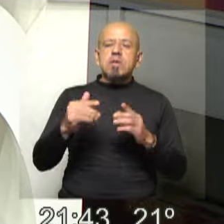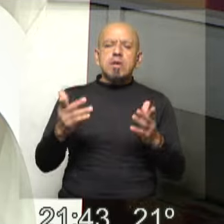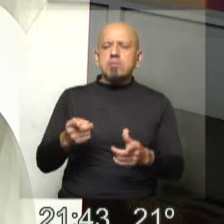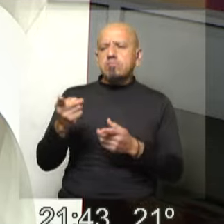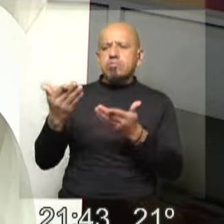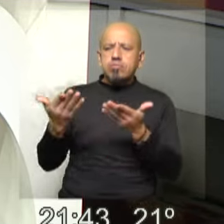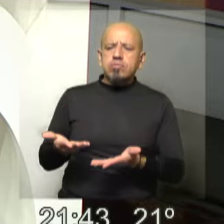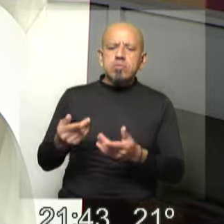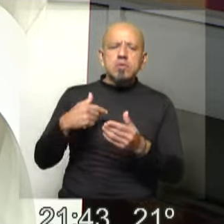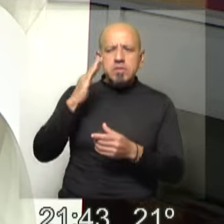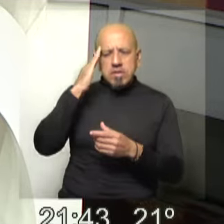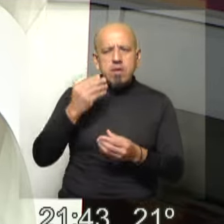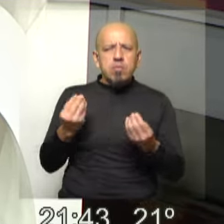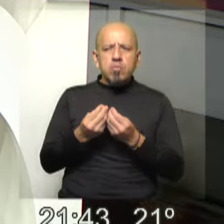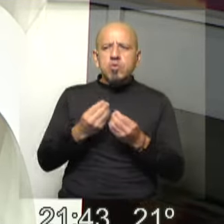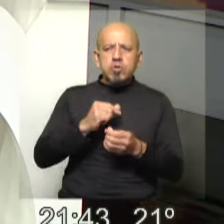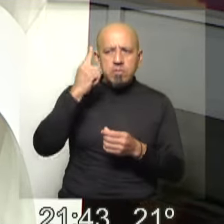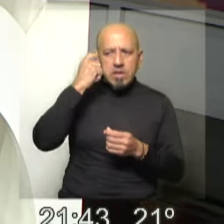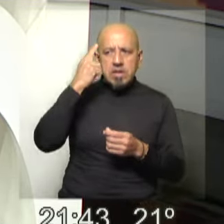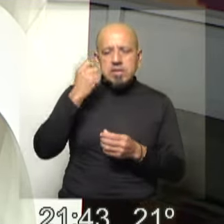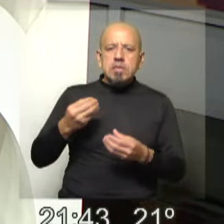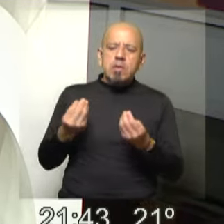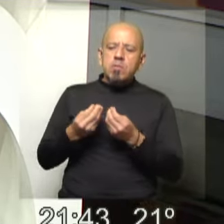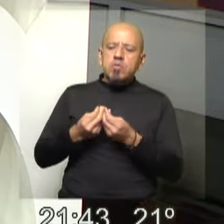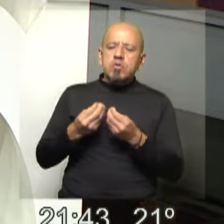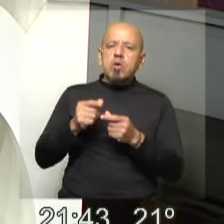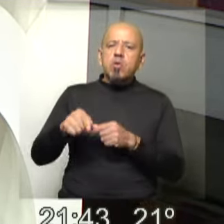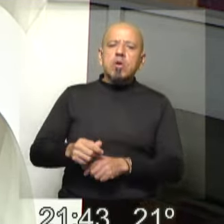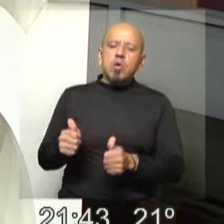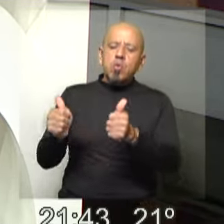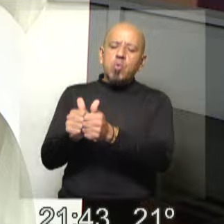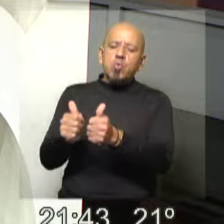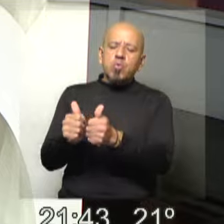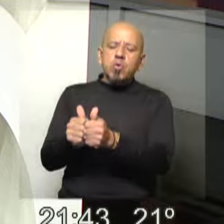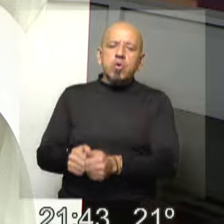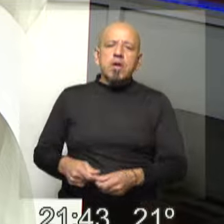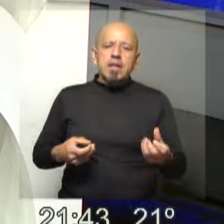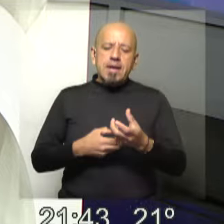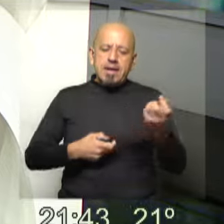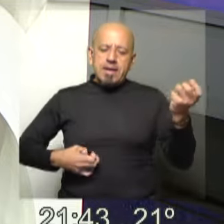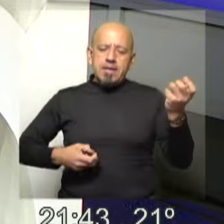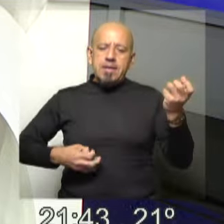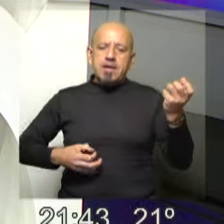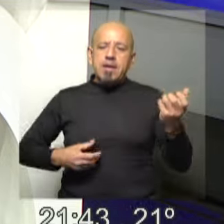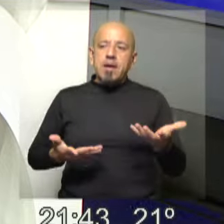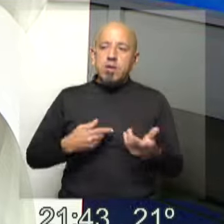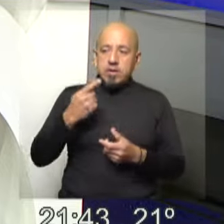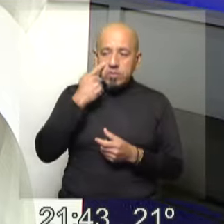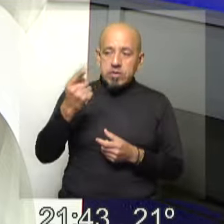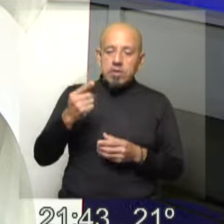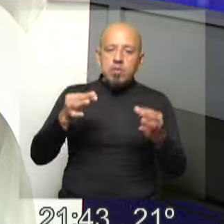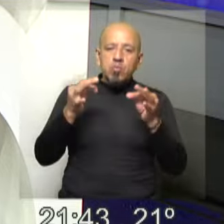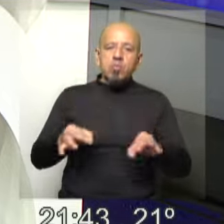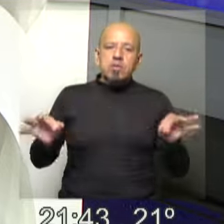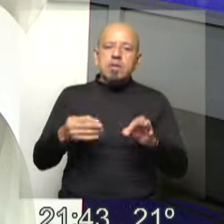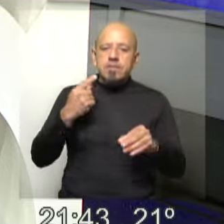productora, instrumentista, actriz, de todo. Hoy viene acompañada por Gastón Figueredo en la guitarra, así que los invito a disfrutar de